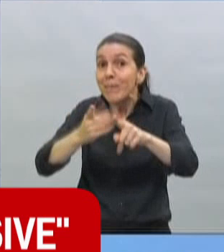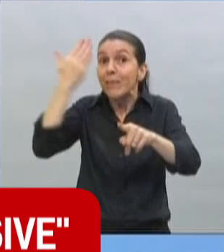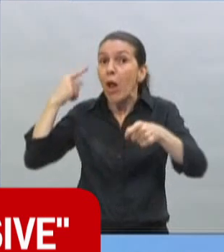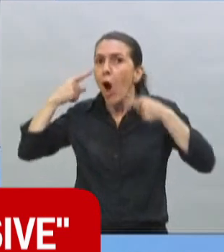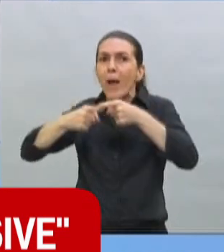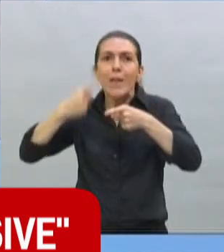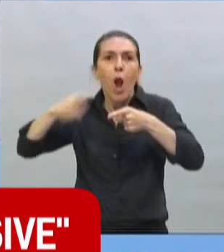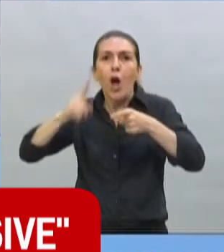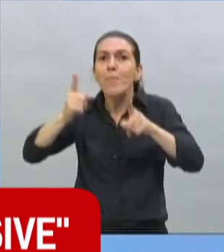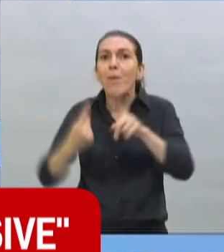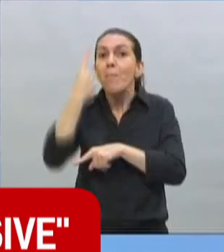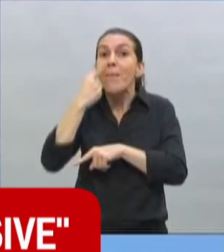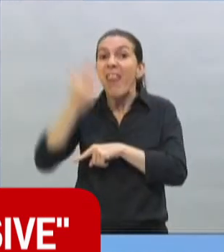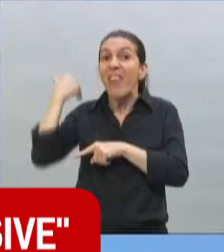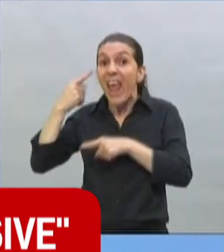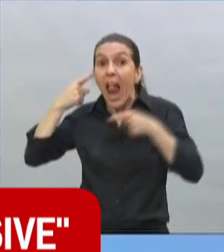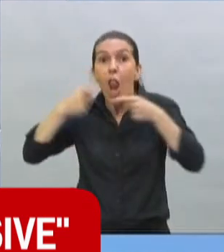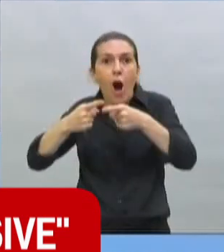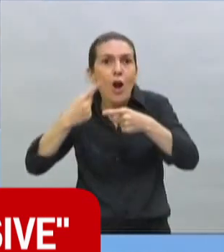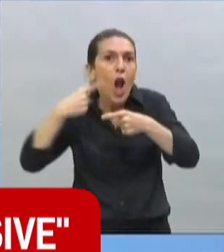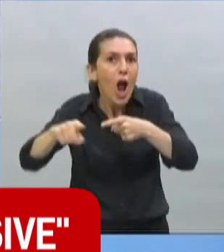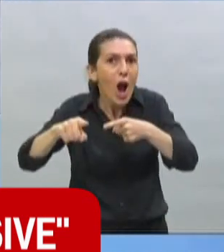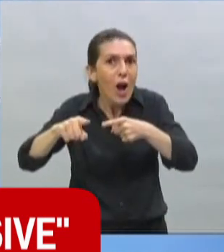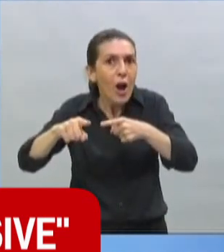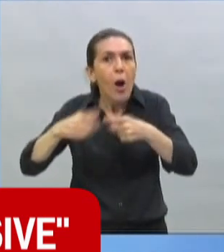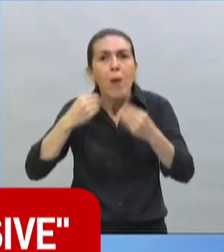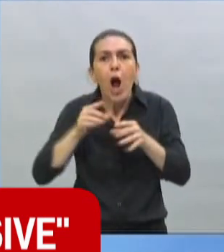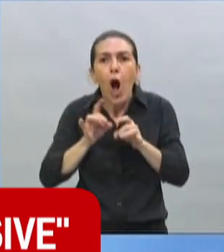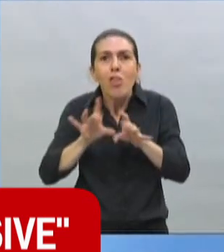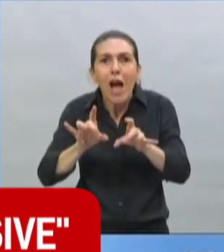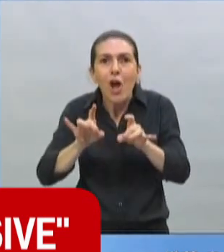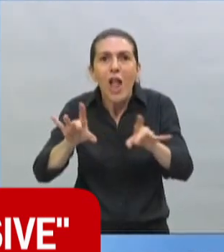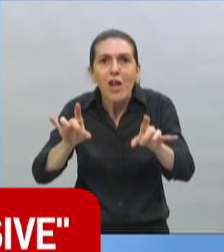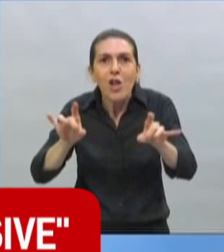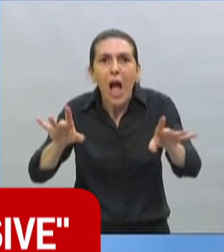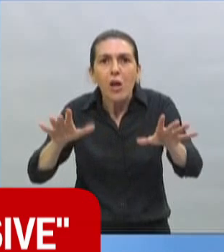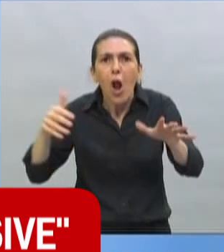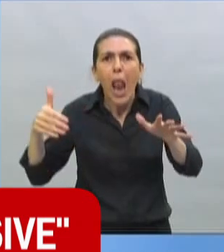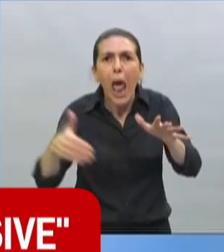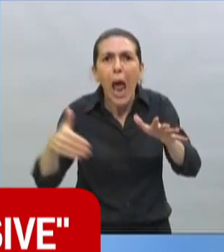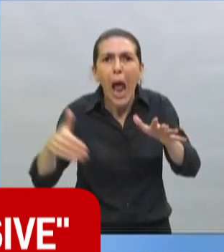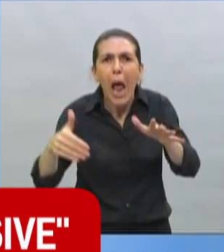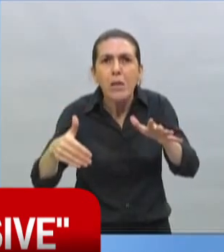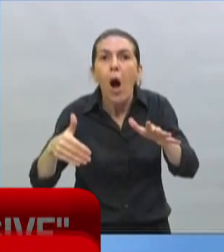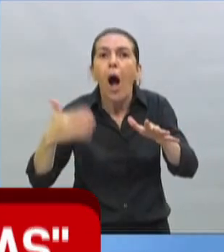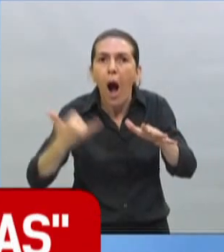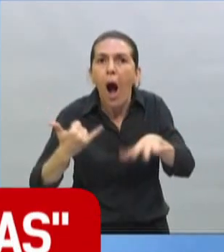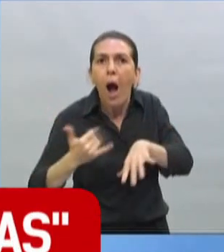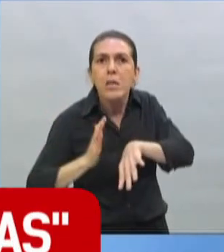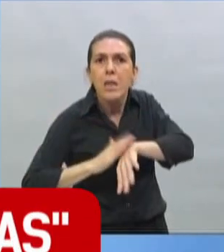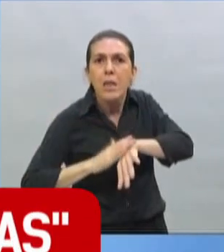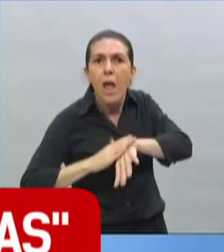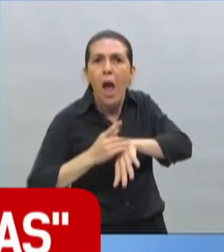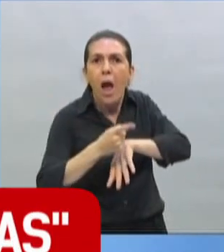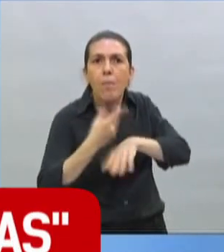Era lograr que el contagio fuera más lento para que de ese modo pudiéramos prepararnos